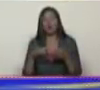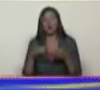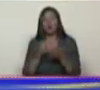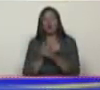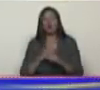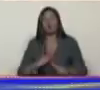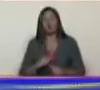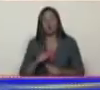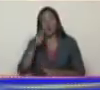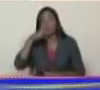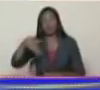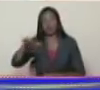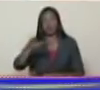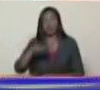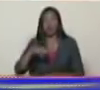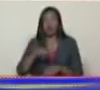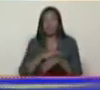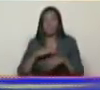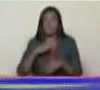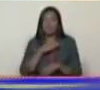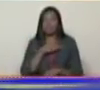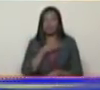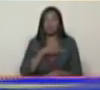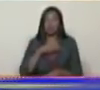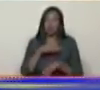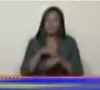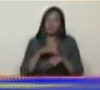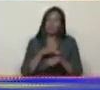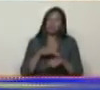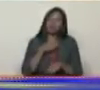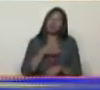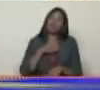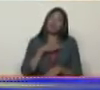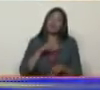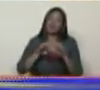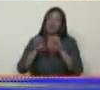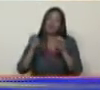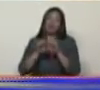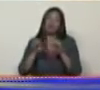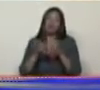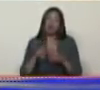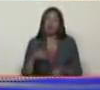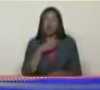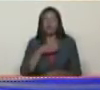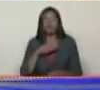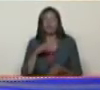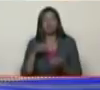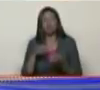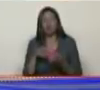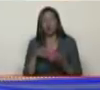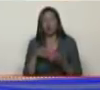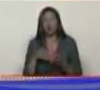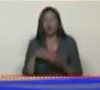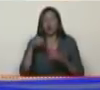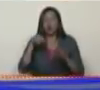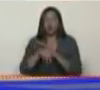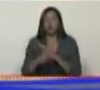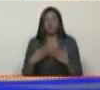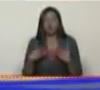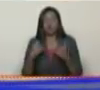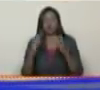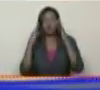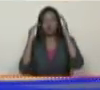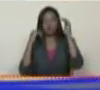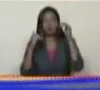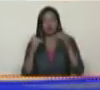están las misiones educativas, todas las misiones educativas, la gente estudiando. Ahí está la misión barrio adentro, el médico, la médica, el enfermero, la